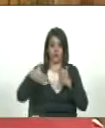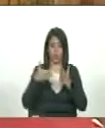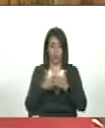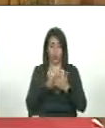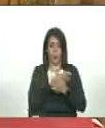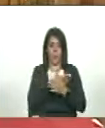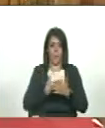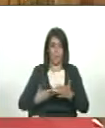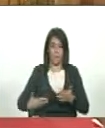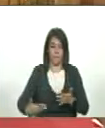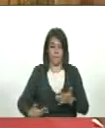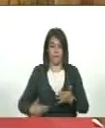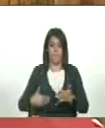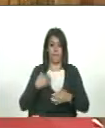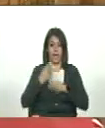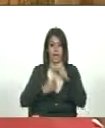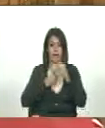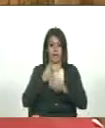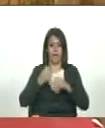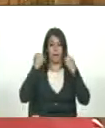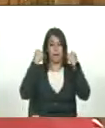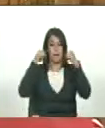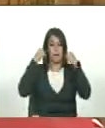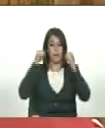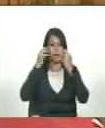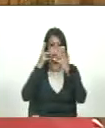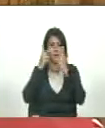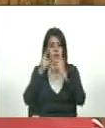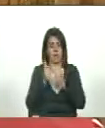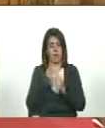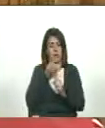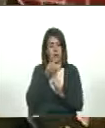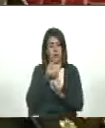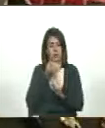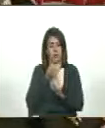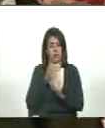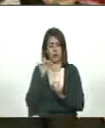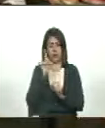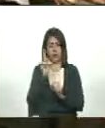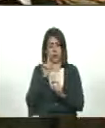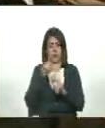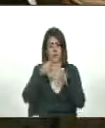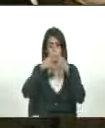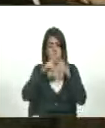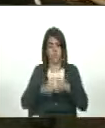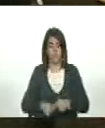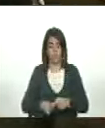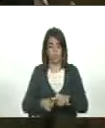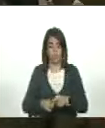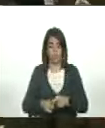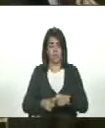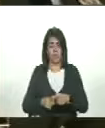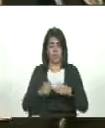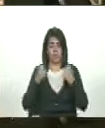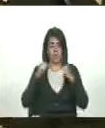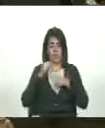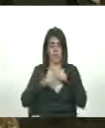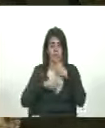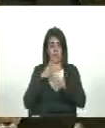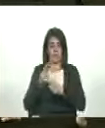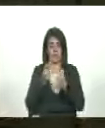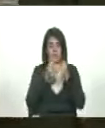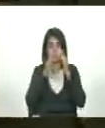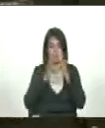del presidente, no hacer un ejercicio administrativo. Este presupuesto para el ejercicio